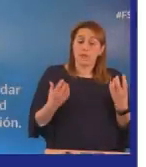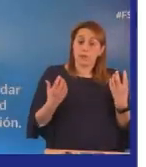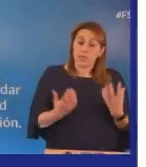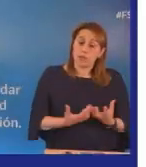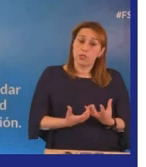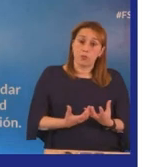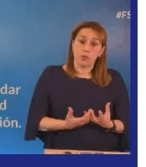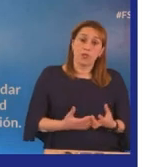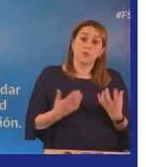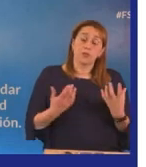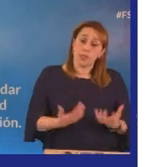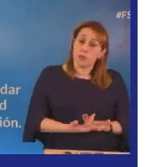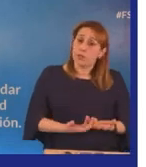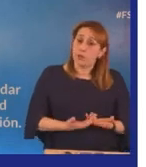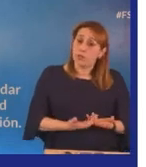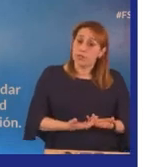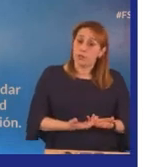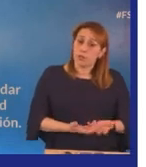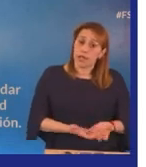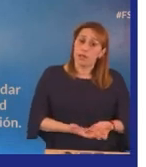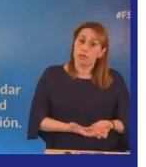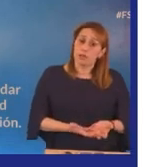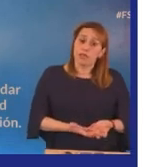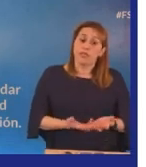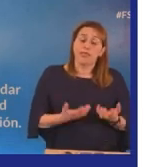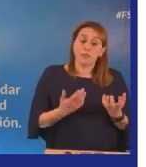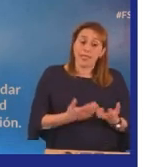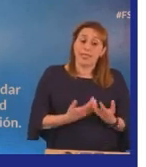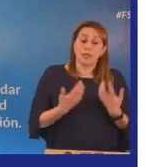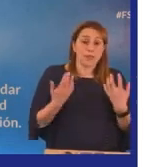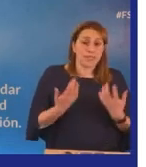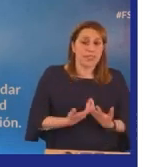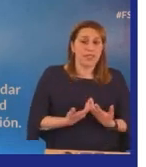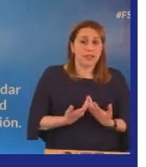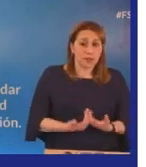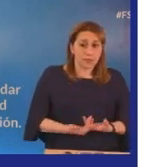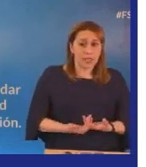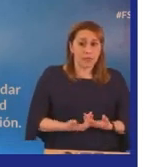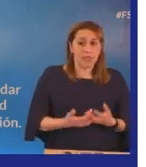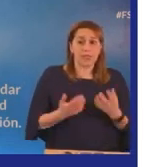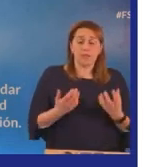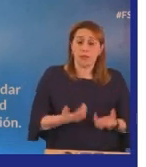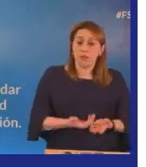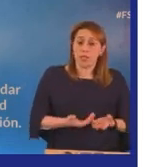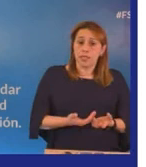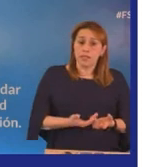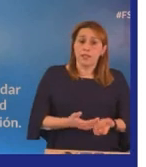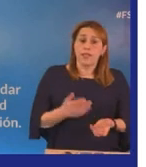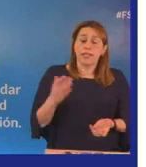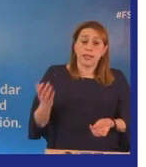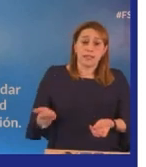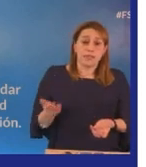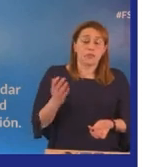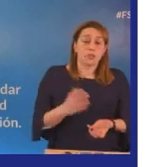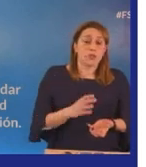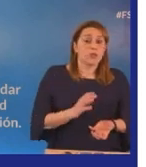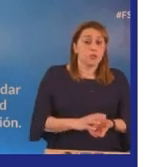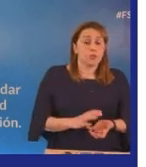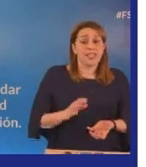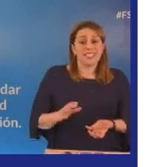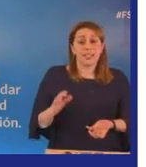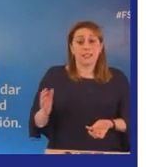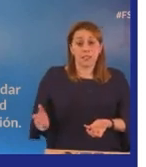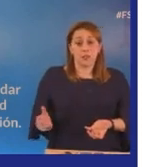Si la familia nos apoya, vamos a tener mejores resultados. También hay que capacitar a la familia para que la familia en casa nos ayude